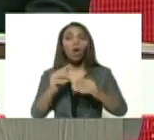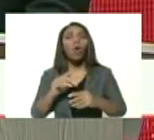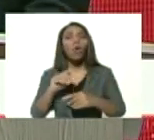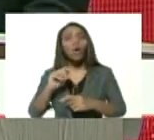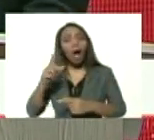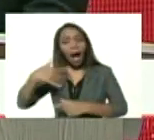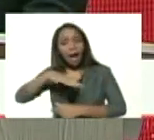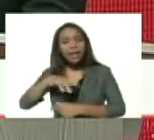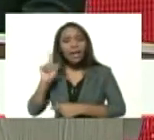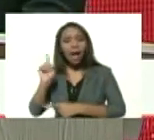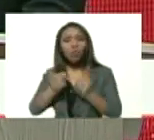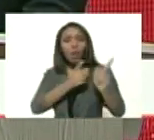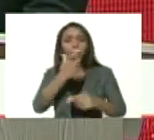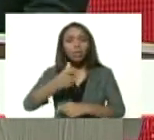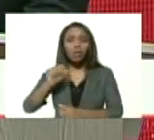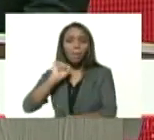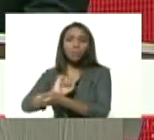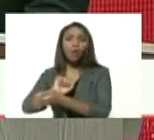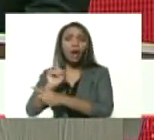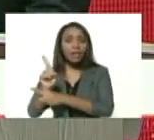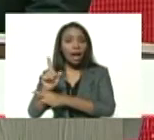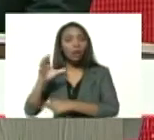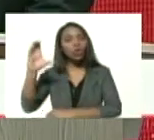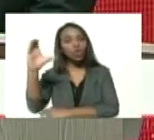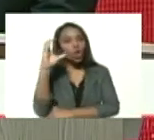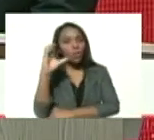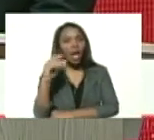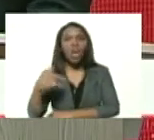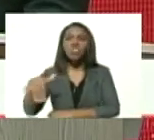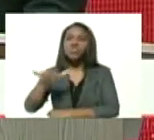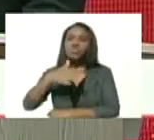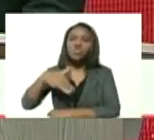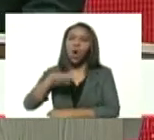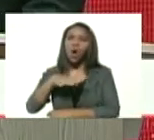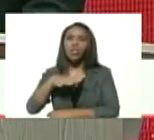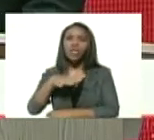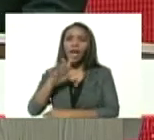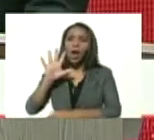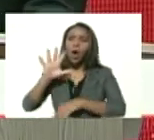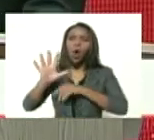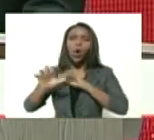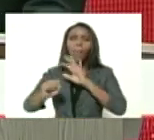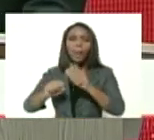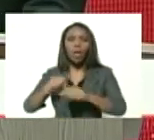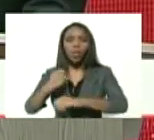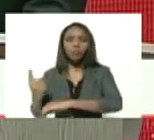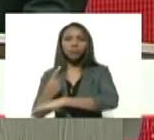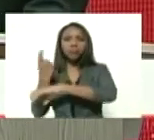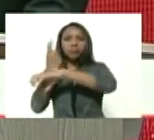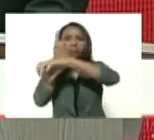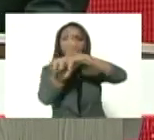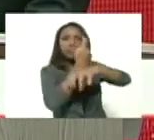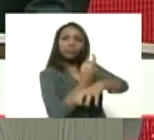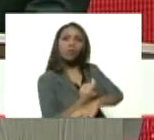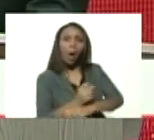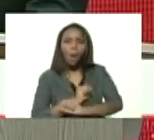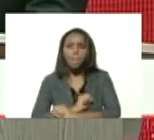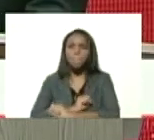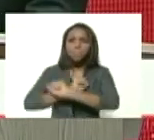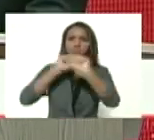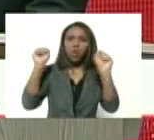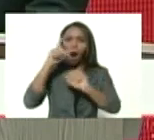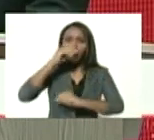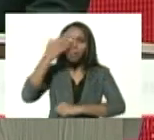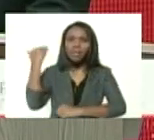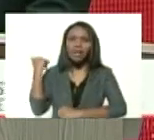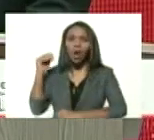criminales? En Colombia. ¿Dónde fueron comprados los drones, activados los explosivos y luego pasados a